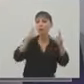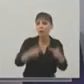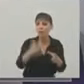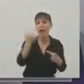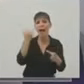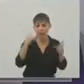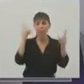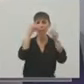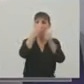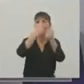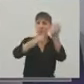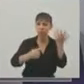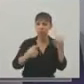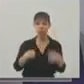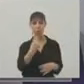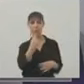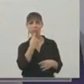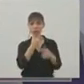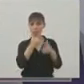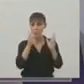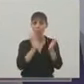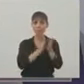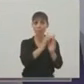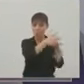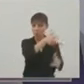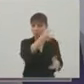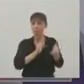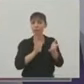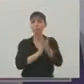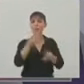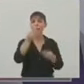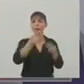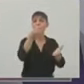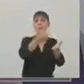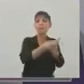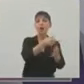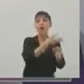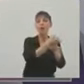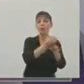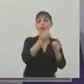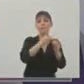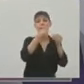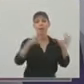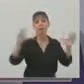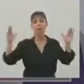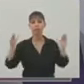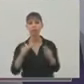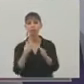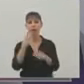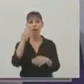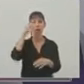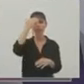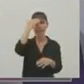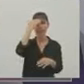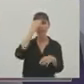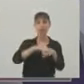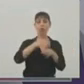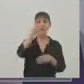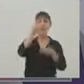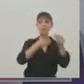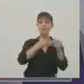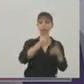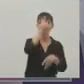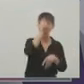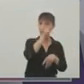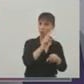muchísimos problemas. Y no tengo ninguna duda también, como vos decís, que la inversión en educación cayó también desde 2015 para acá, después del presupuesto que se pasó de seguridad.